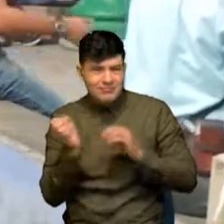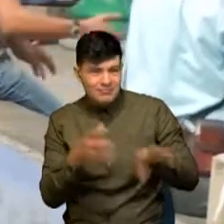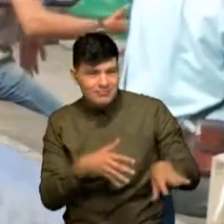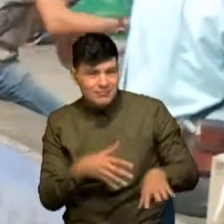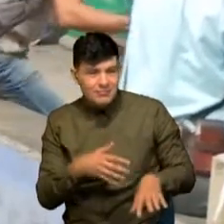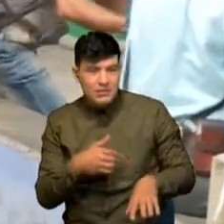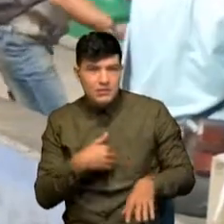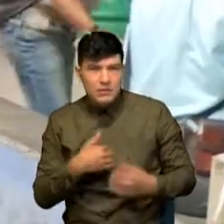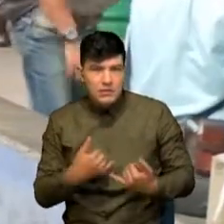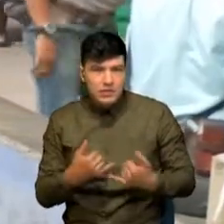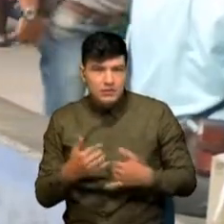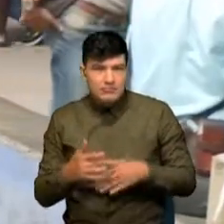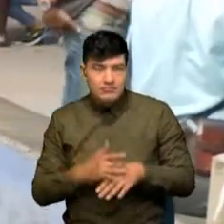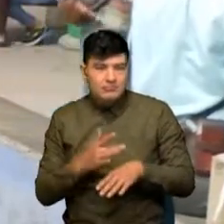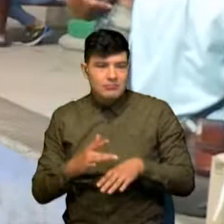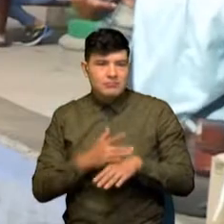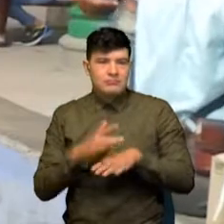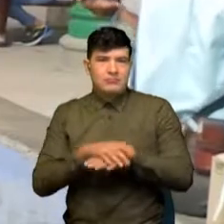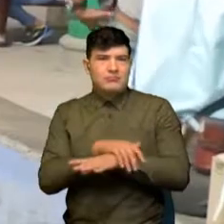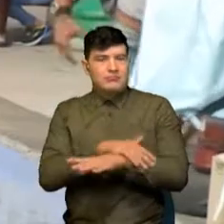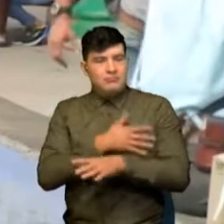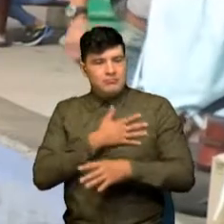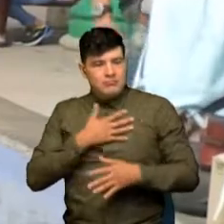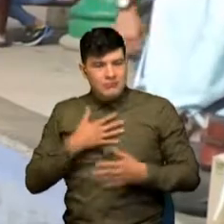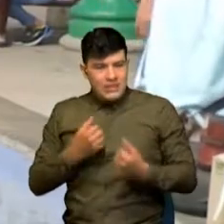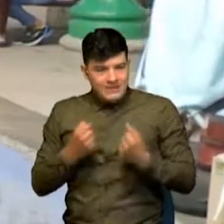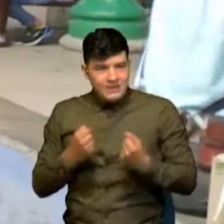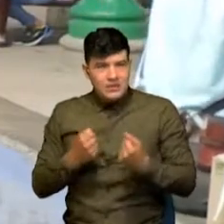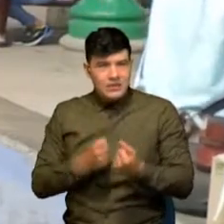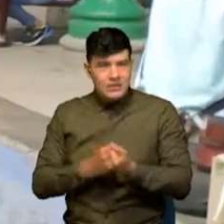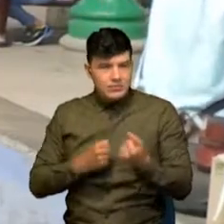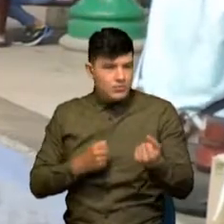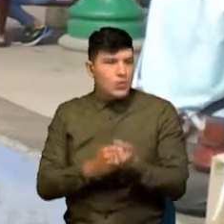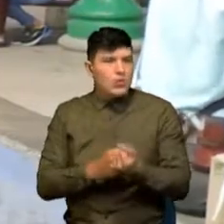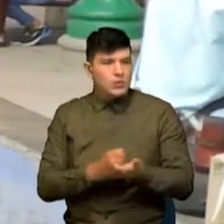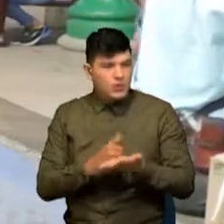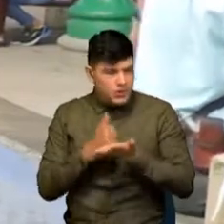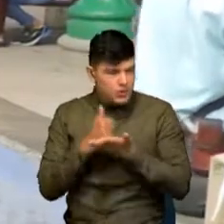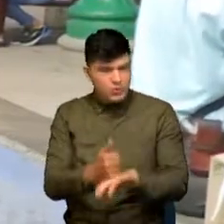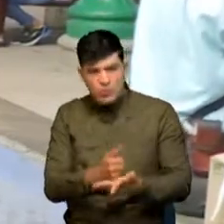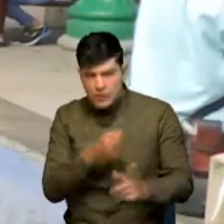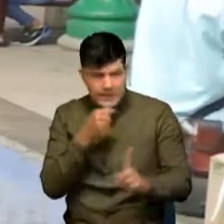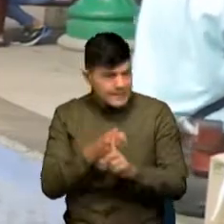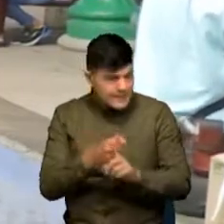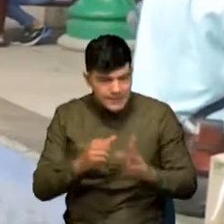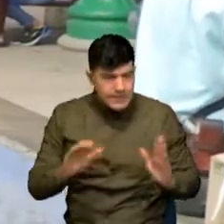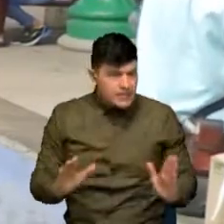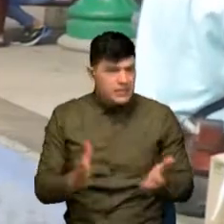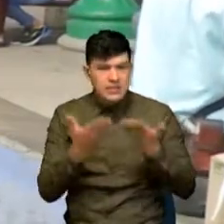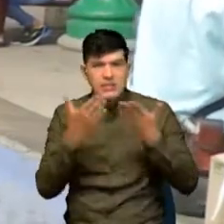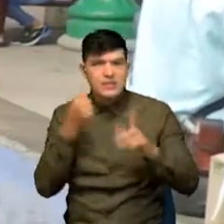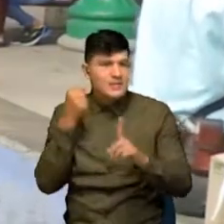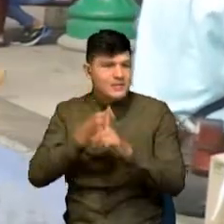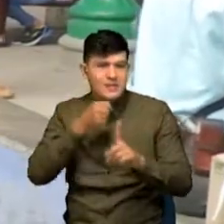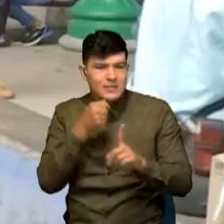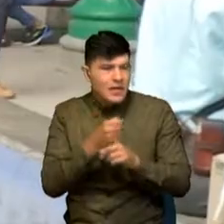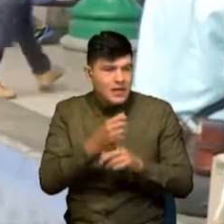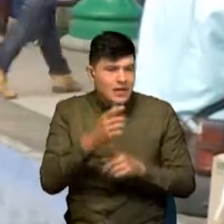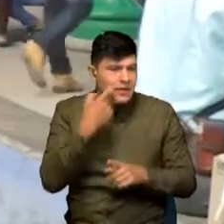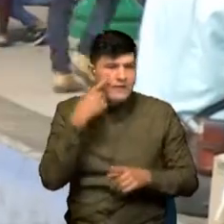se motiva a ayudarlos, a tratar de sacarlos adelante, a tratar de ubicarlos en